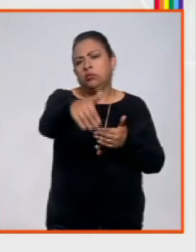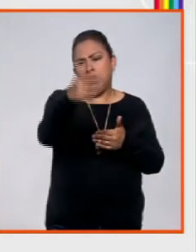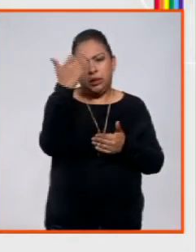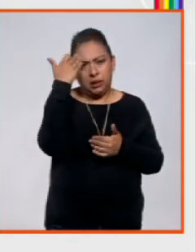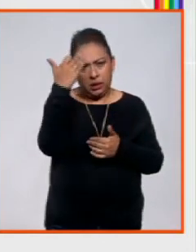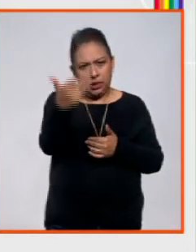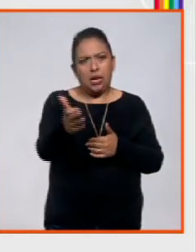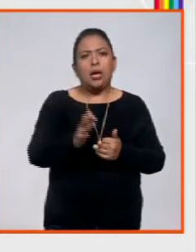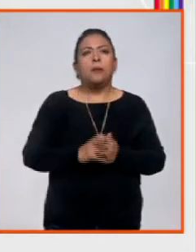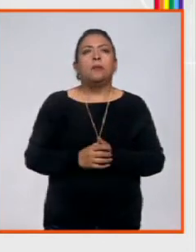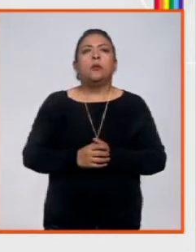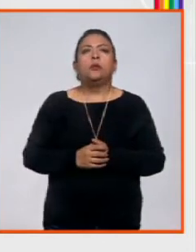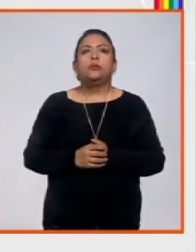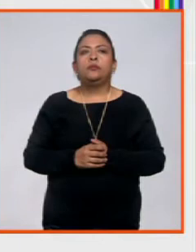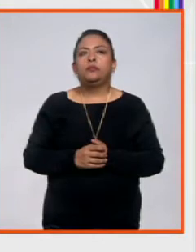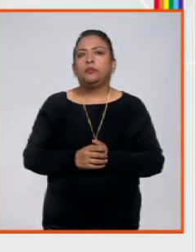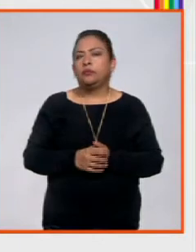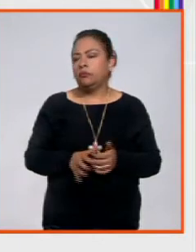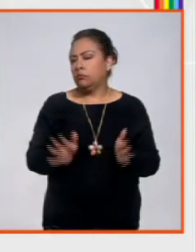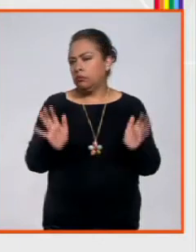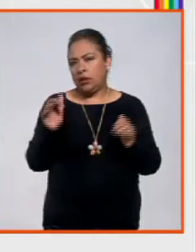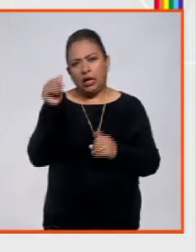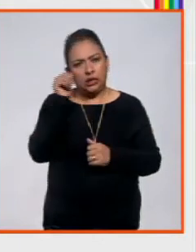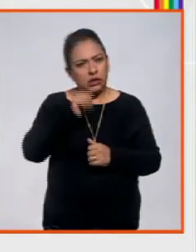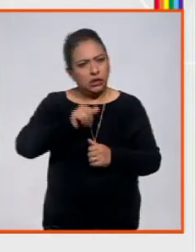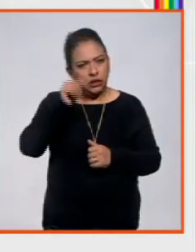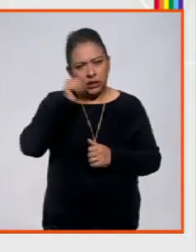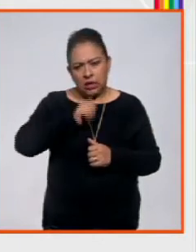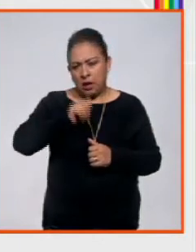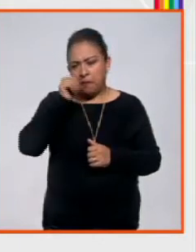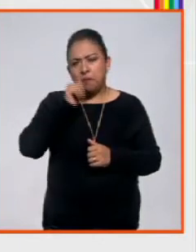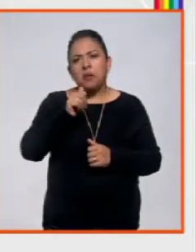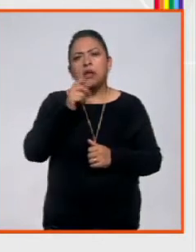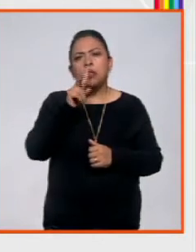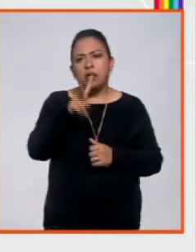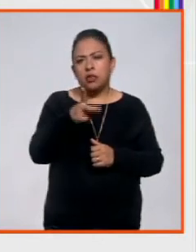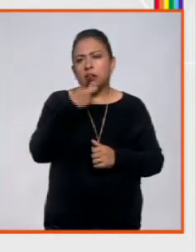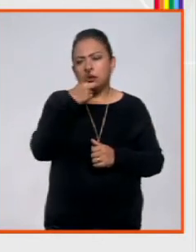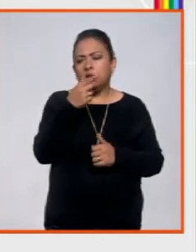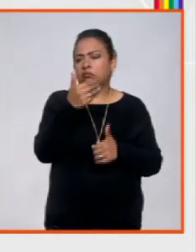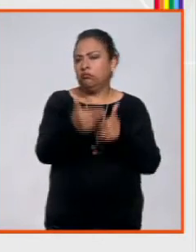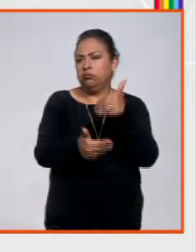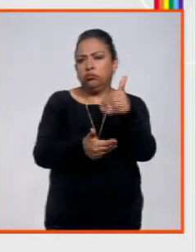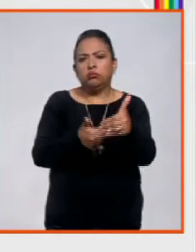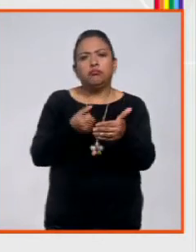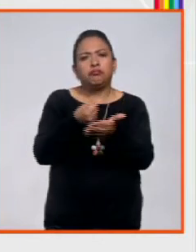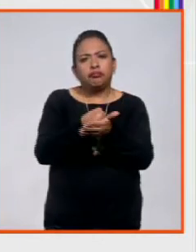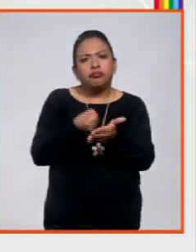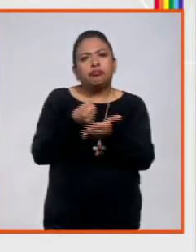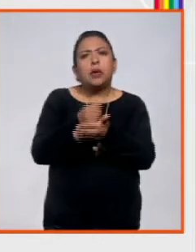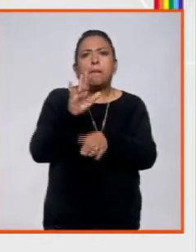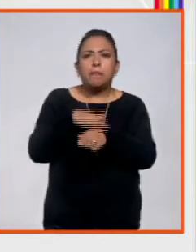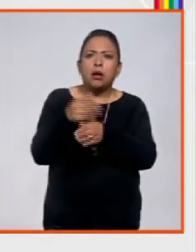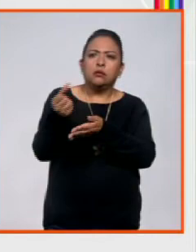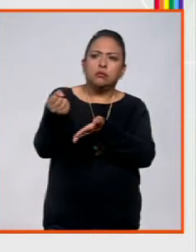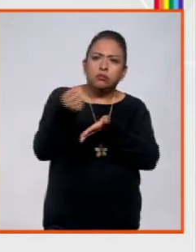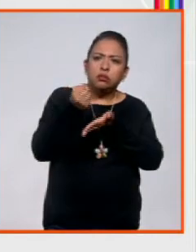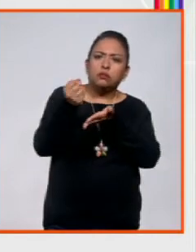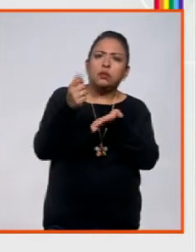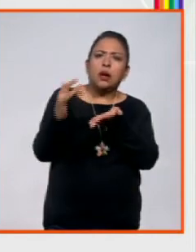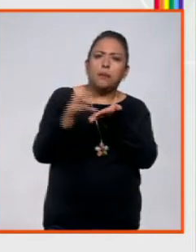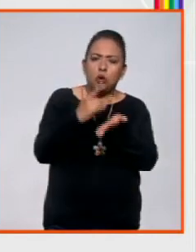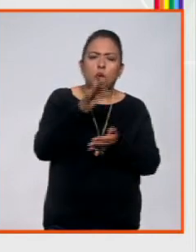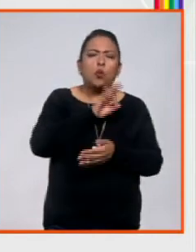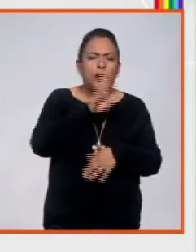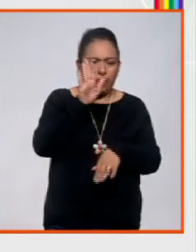tiempo como siempre hay que hay que seguir por supuesto exigiendo mayores recursos porque siempre se